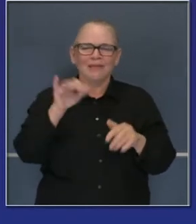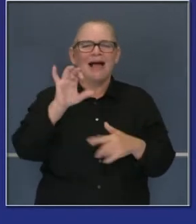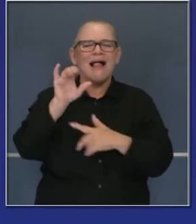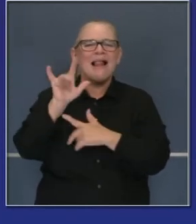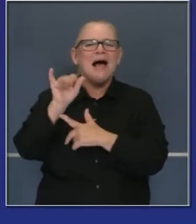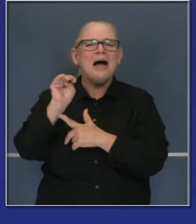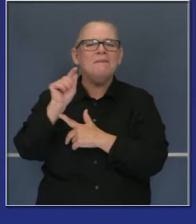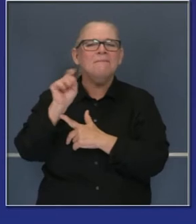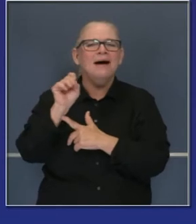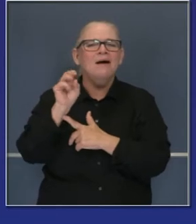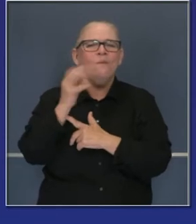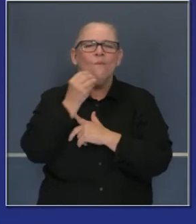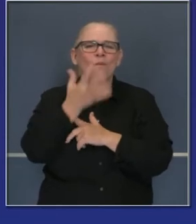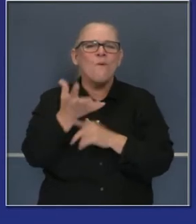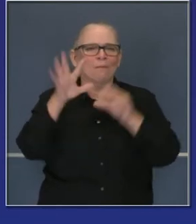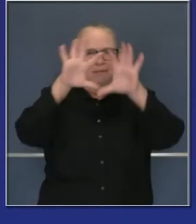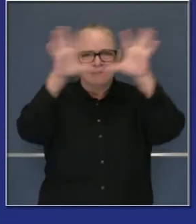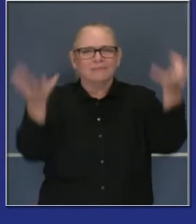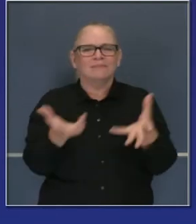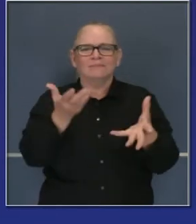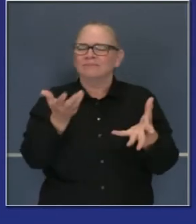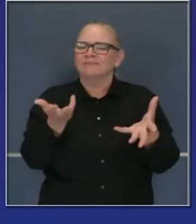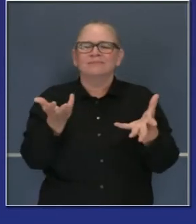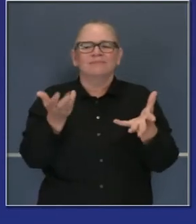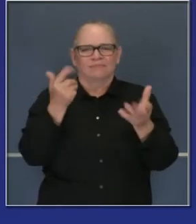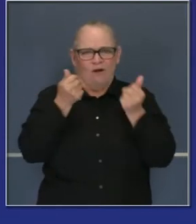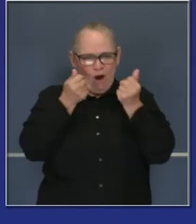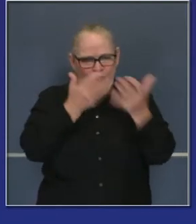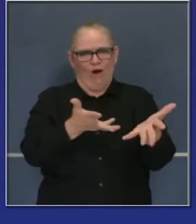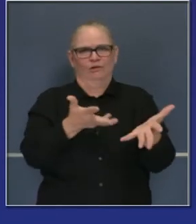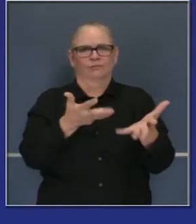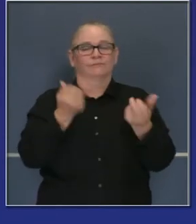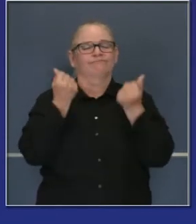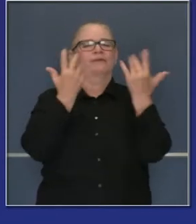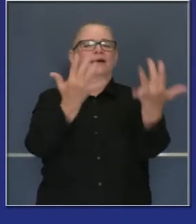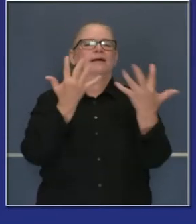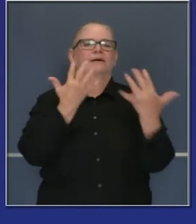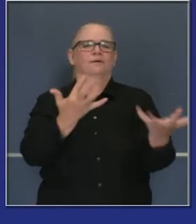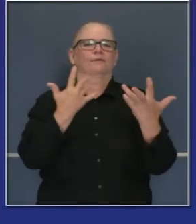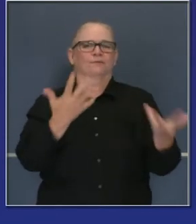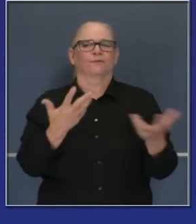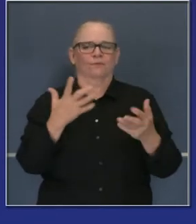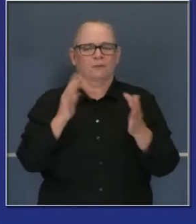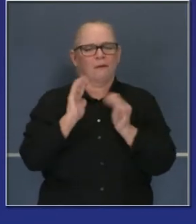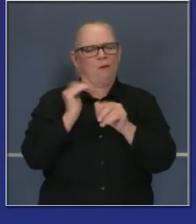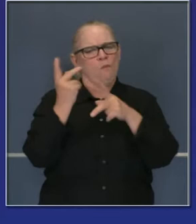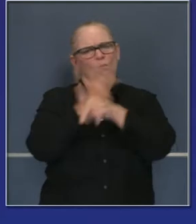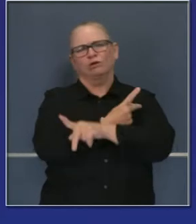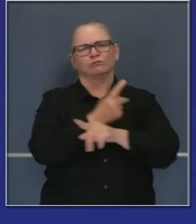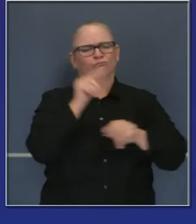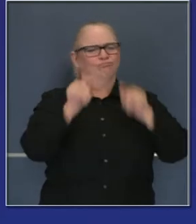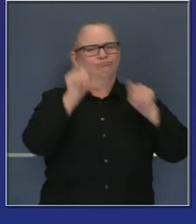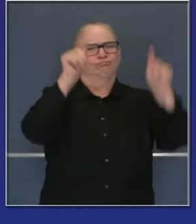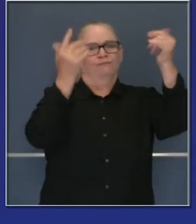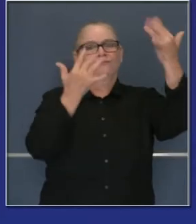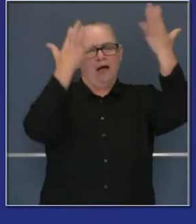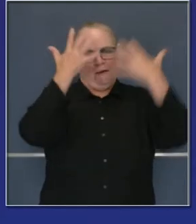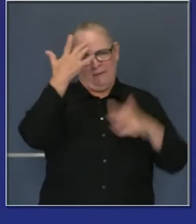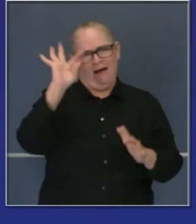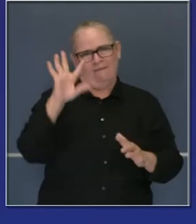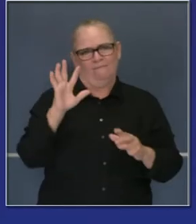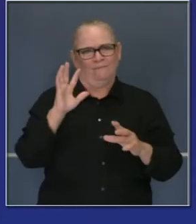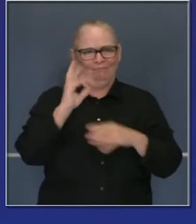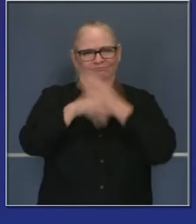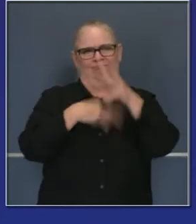esta serie de incendios forestales inducidos por la actividad humana esto lo expliqué claramente hace